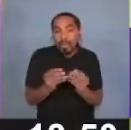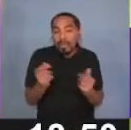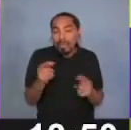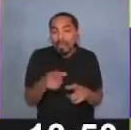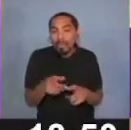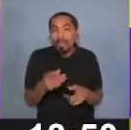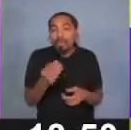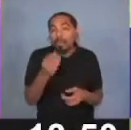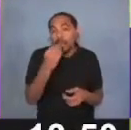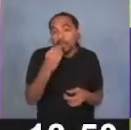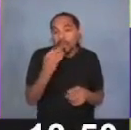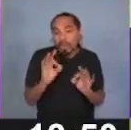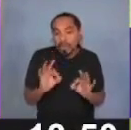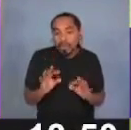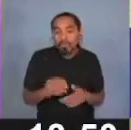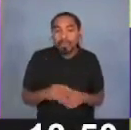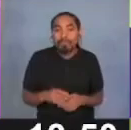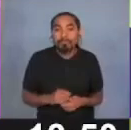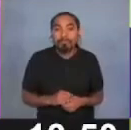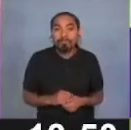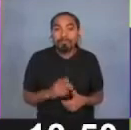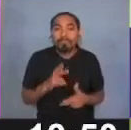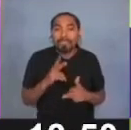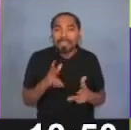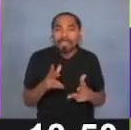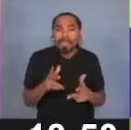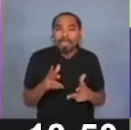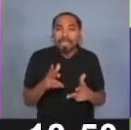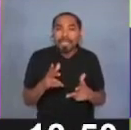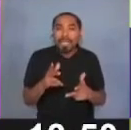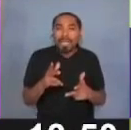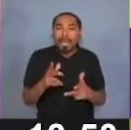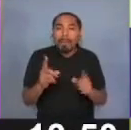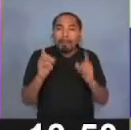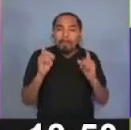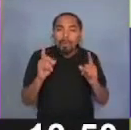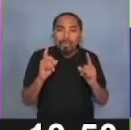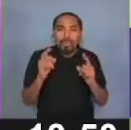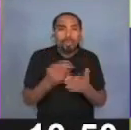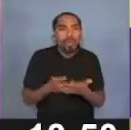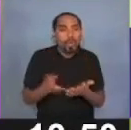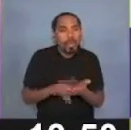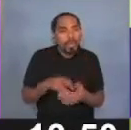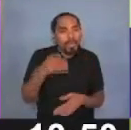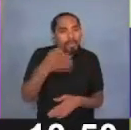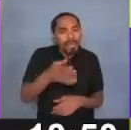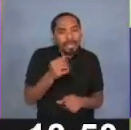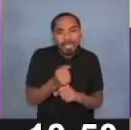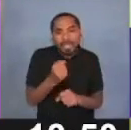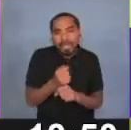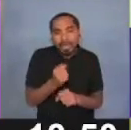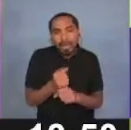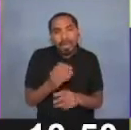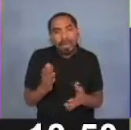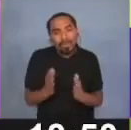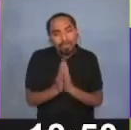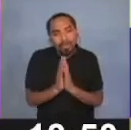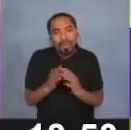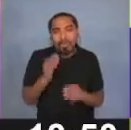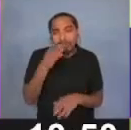Así que la verdad que convocarlos a que vuelvan a clases y bueno, y obviamente siempre abierto a seguir